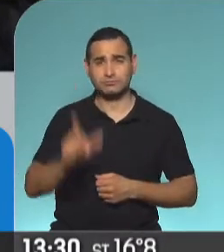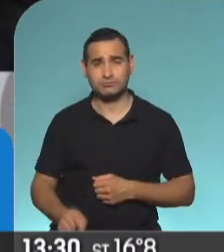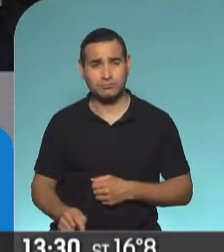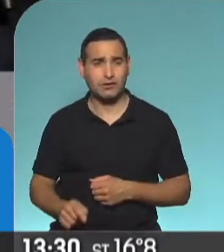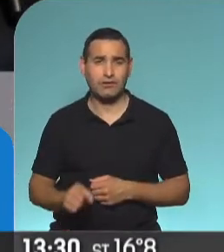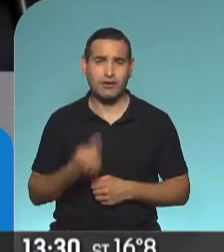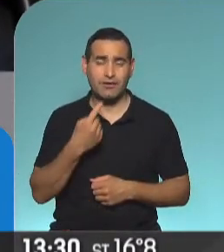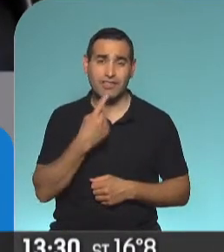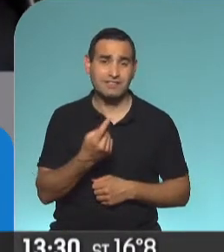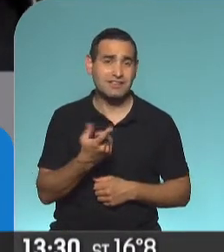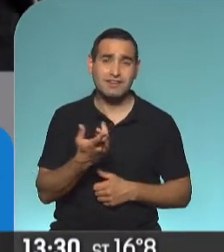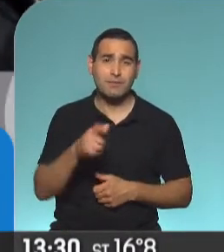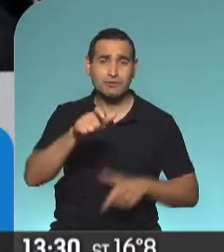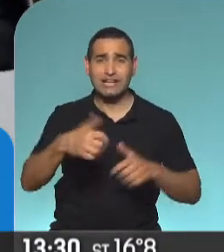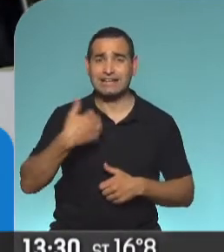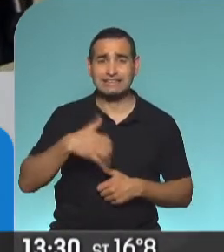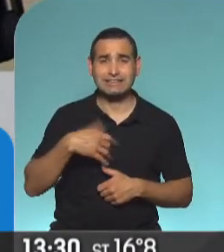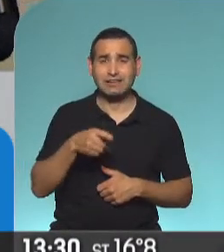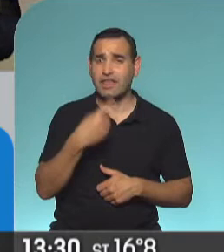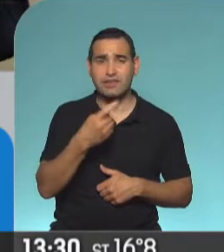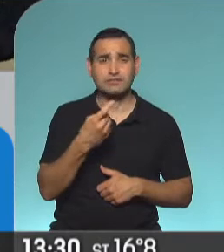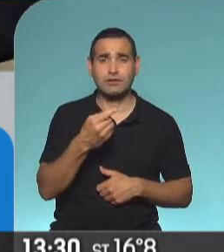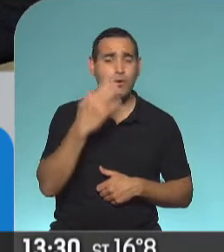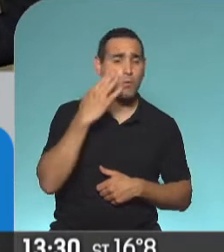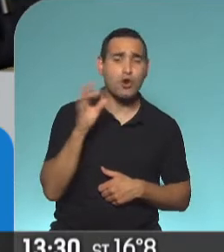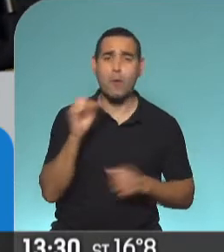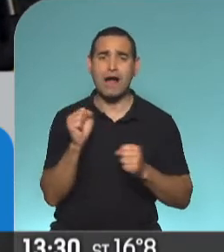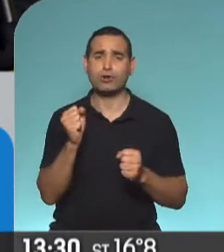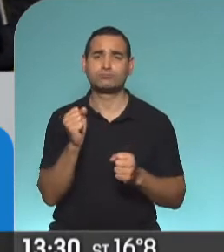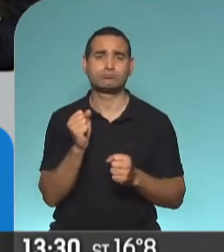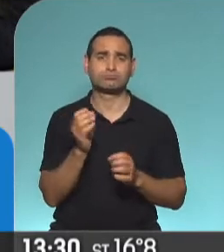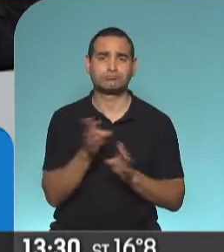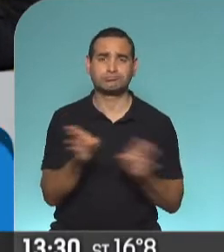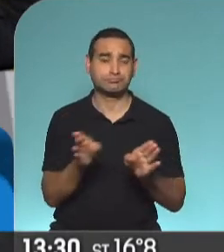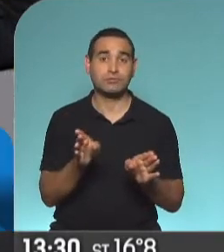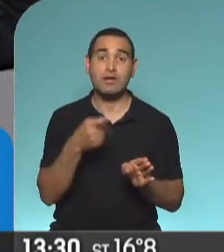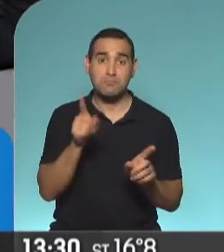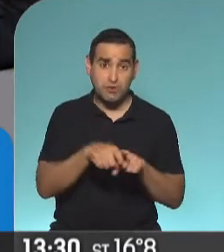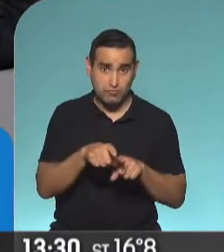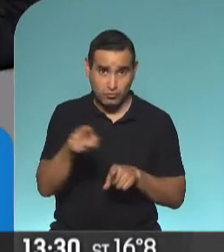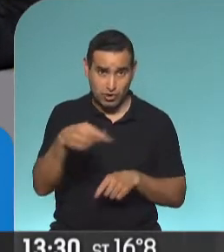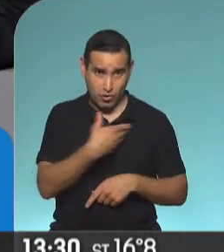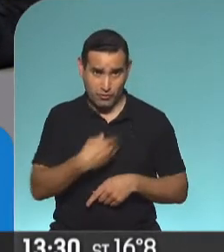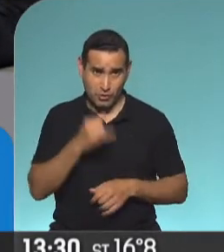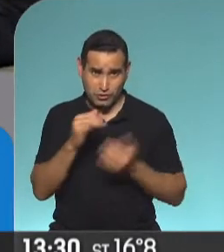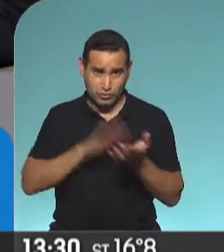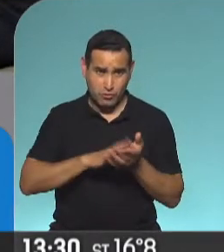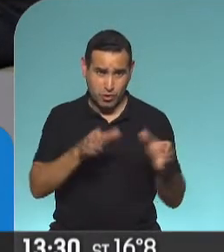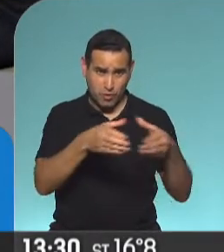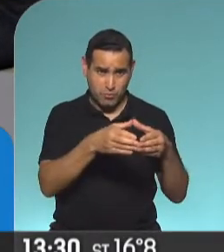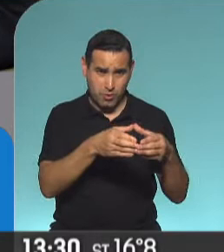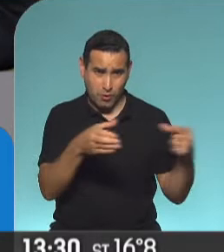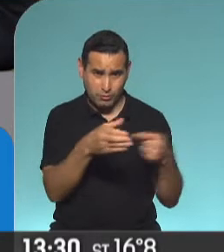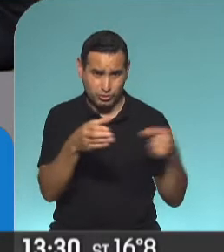pone la situación o la vida de los argentinos en blanco y negro, buenos o malos, también desde el lado de ustedes hablan de una oposición destituyente, que